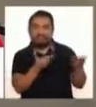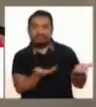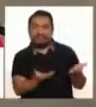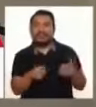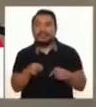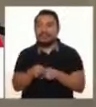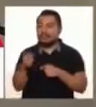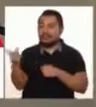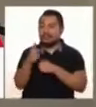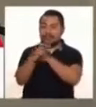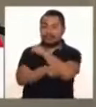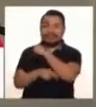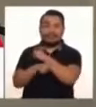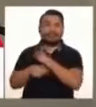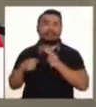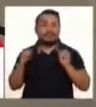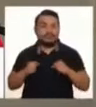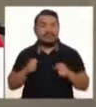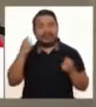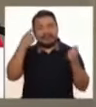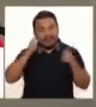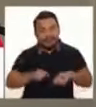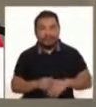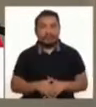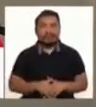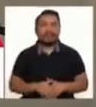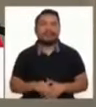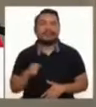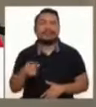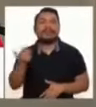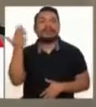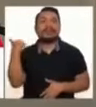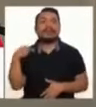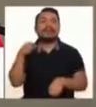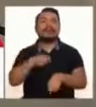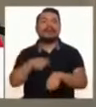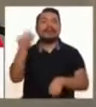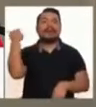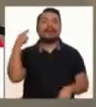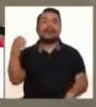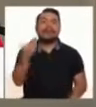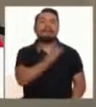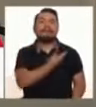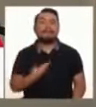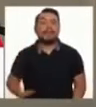ambos países nos pusiésemos de acuerdo, fue en la época del presidente Alberto Fujimori.